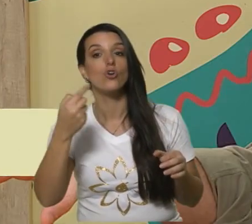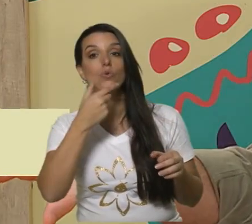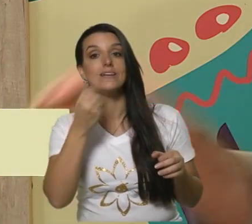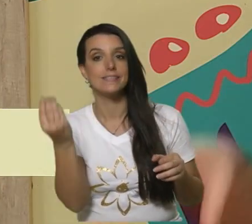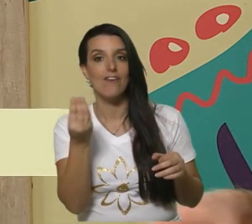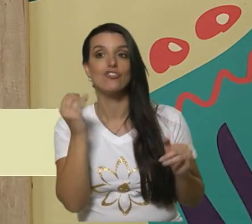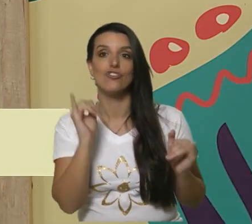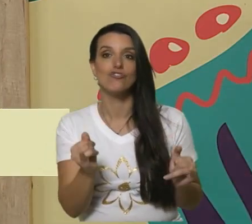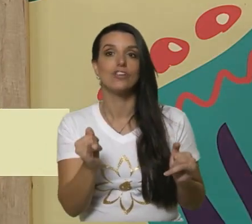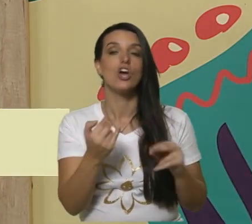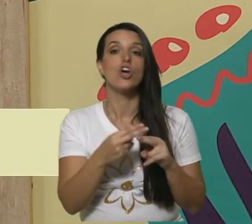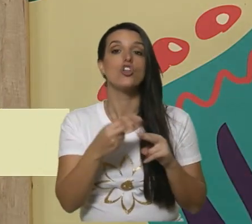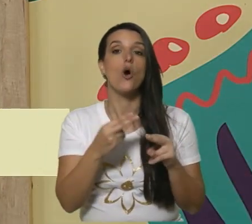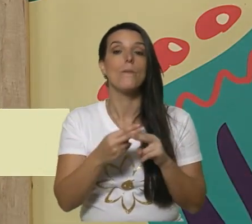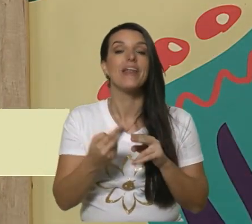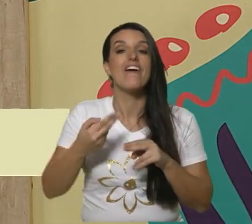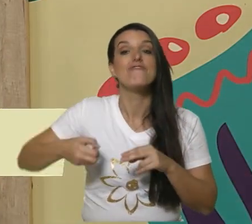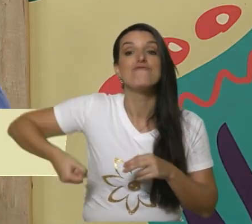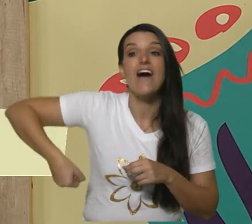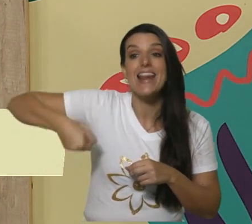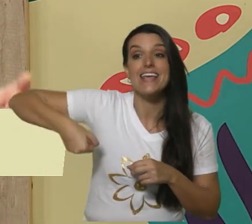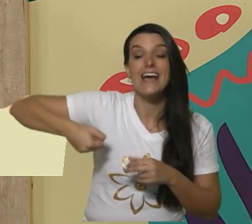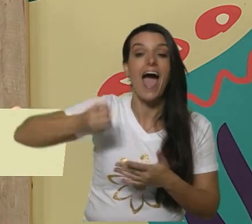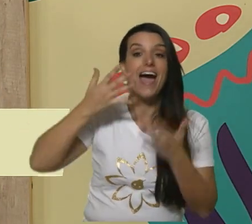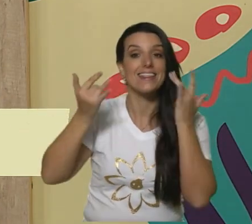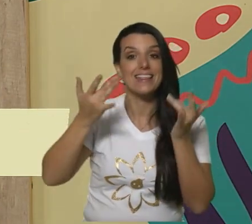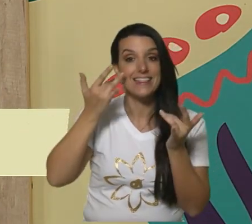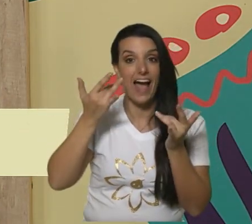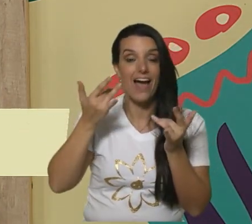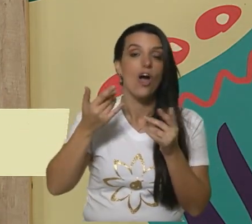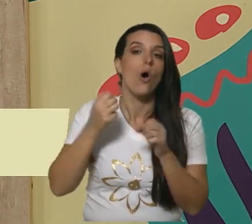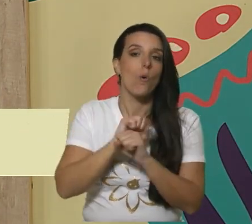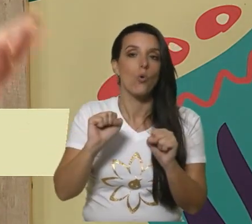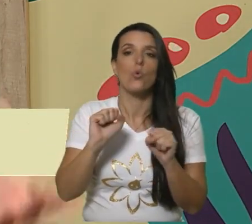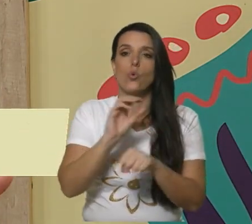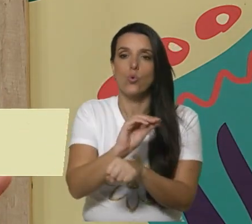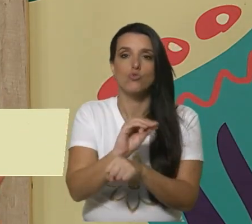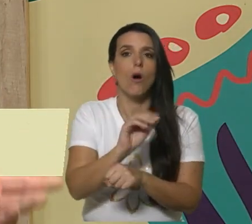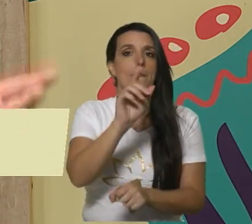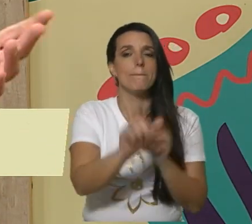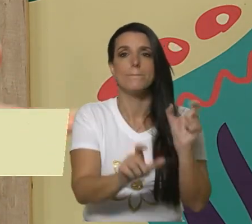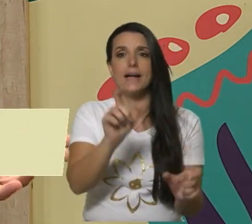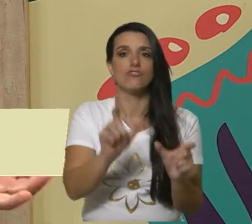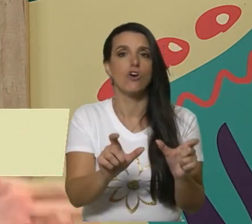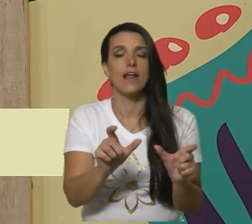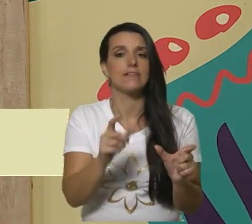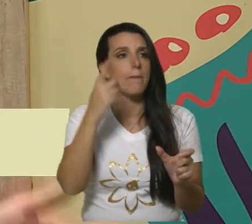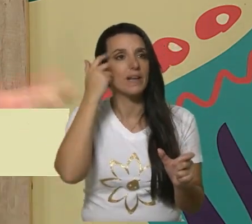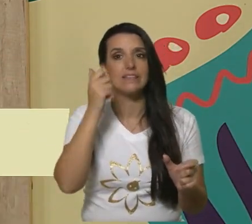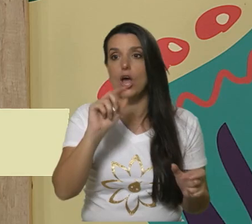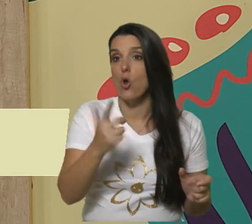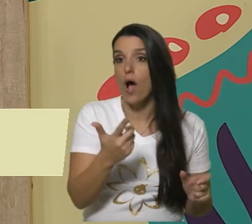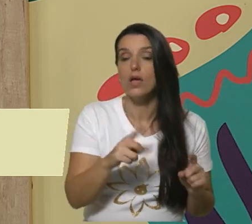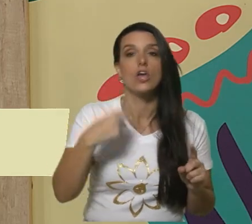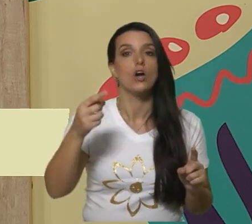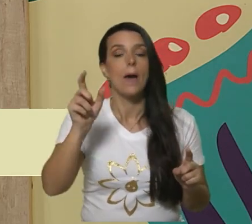sábado jueves y sábado se llama la valija del artista eh pueden convivir en el mismo curso personas que no tienen por ahí mucha experiencia y